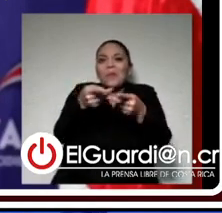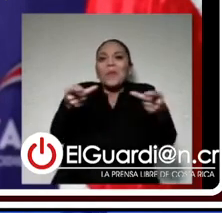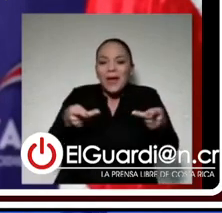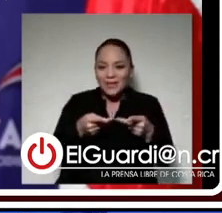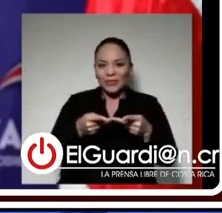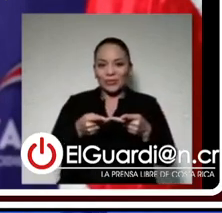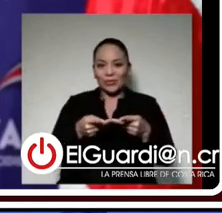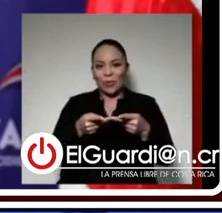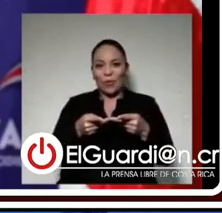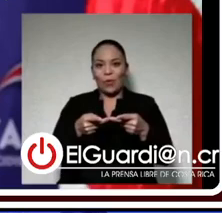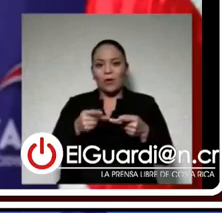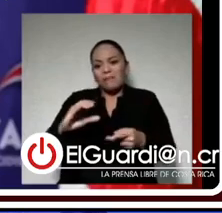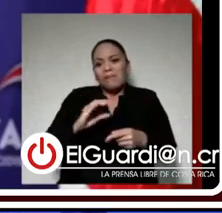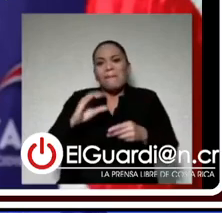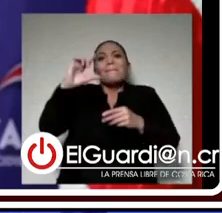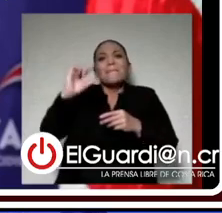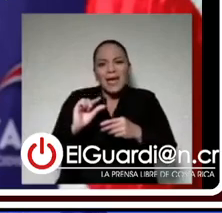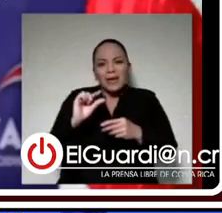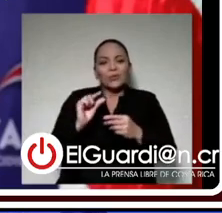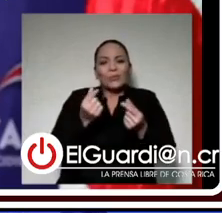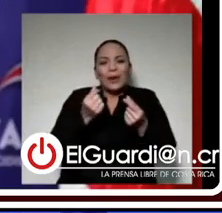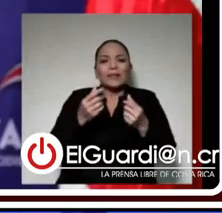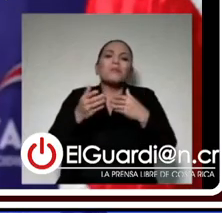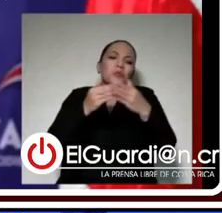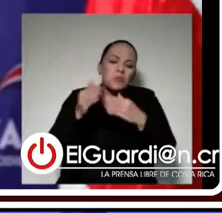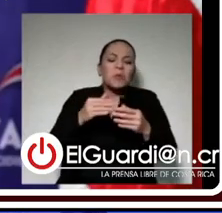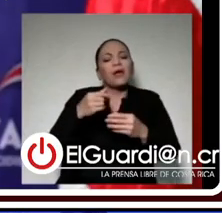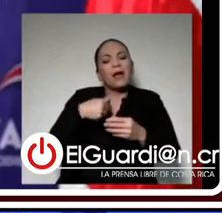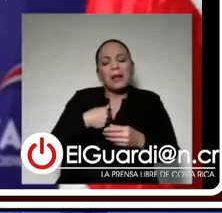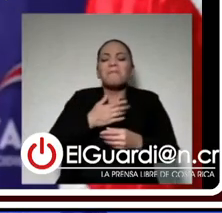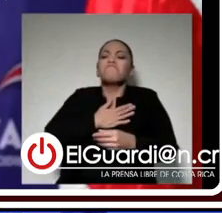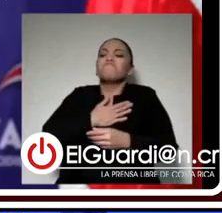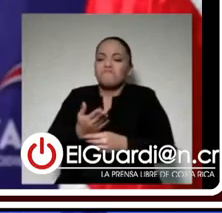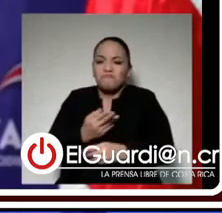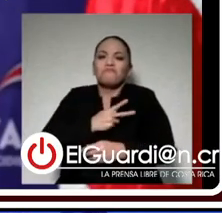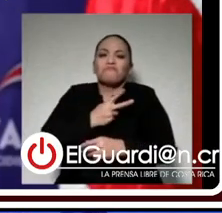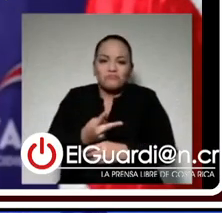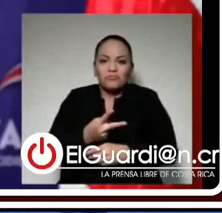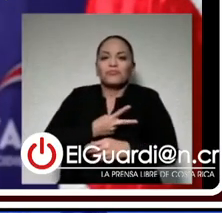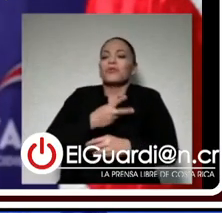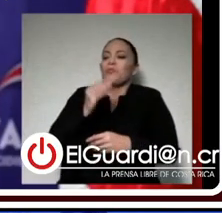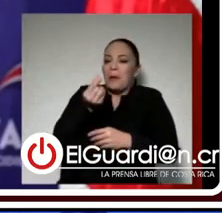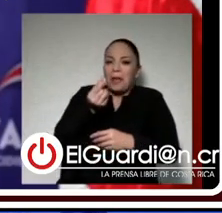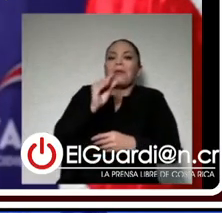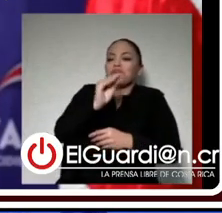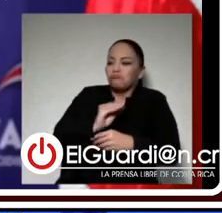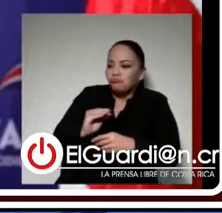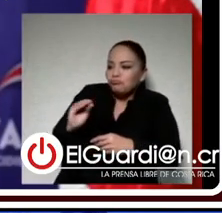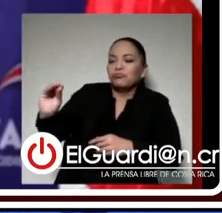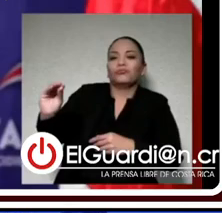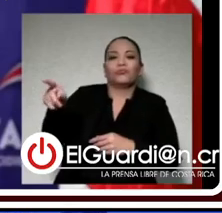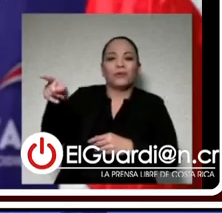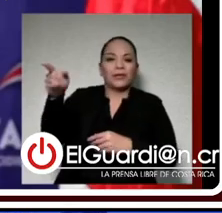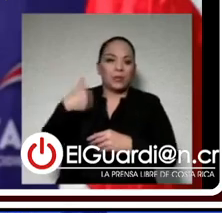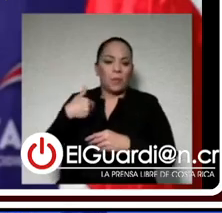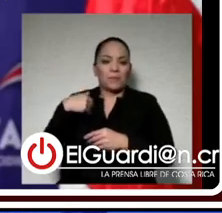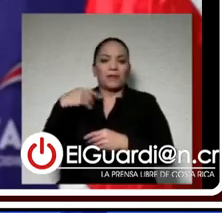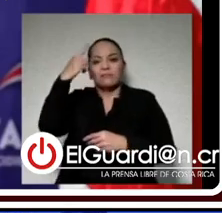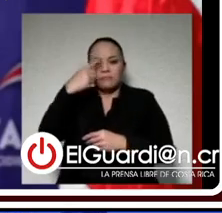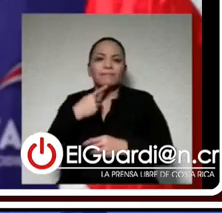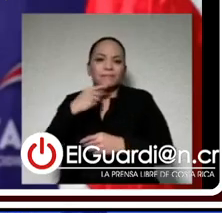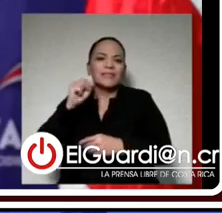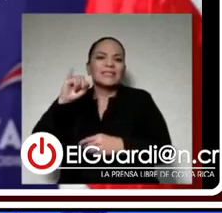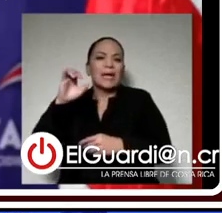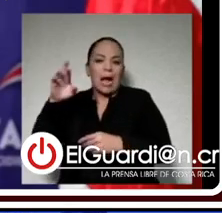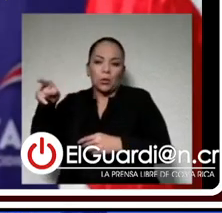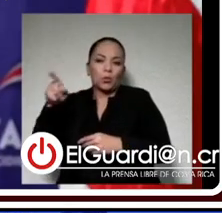saca 300,000 pesos de bolsa de ella para dárselos a este sicario político que se esconde bajo nombres falsos, porque no solo no